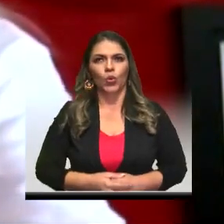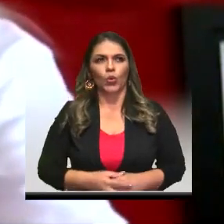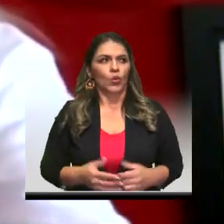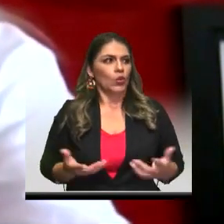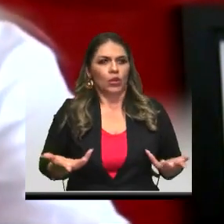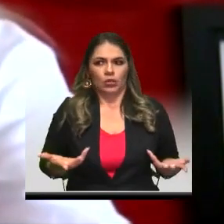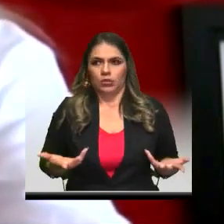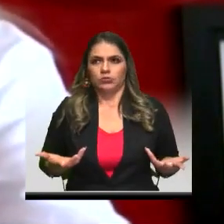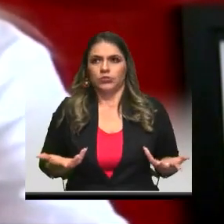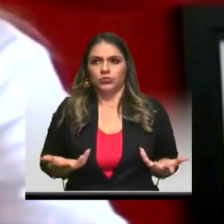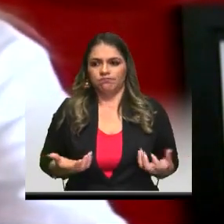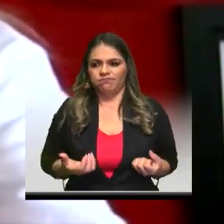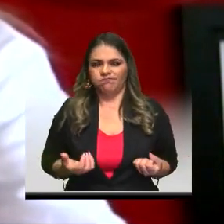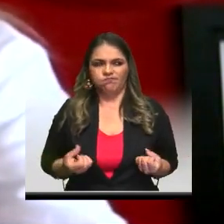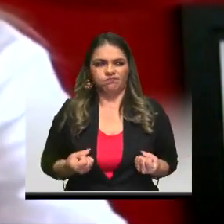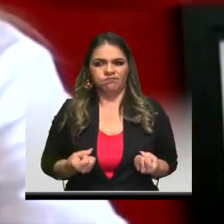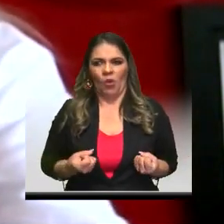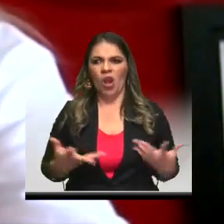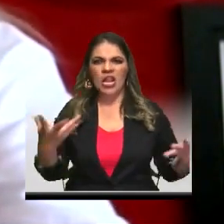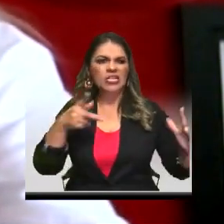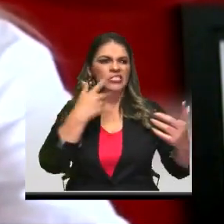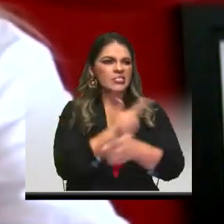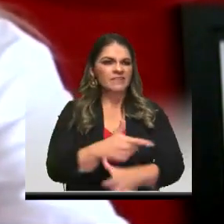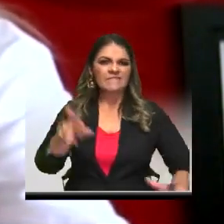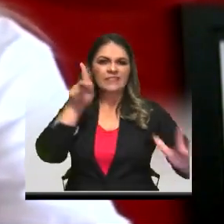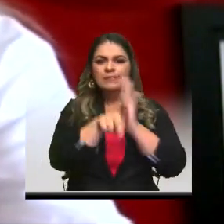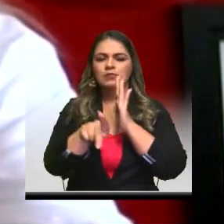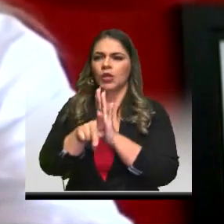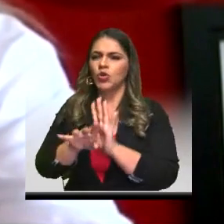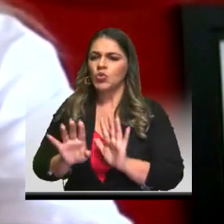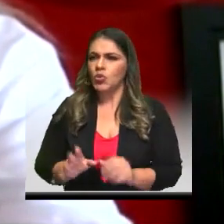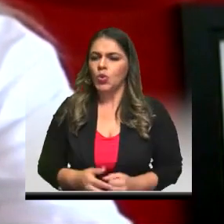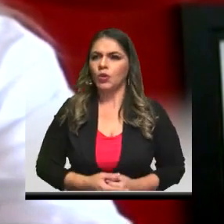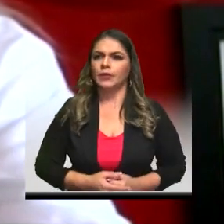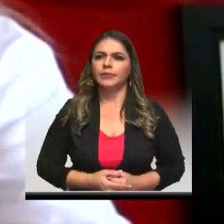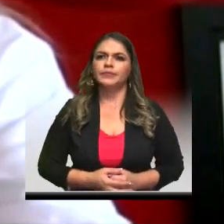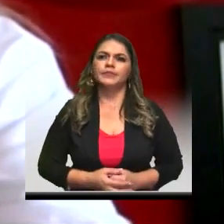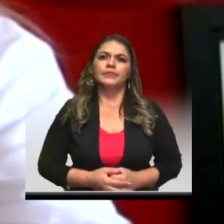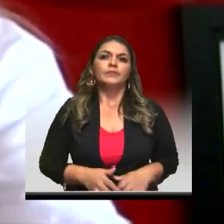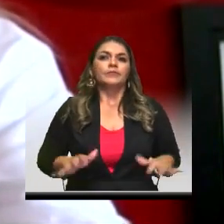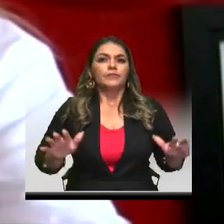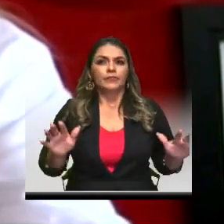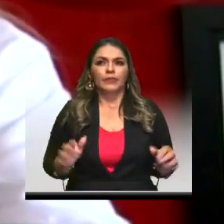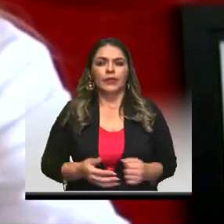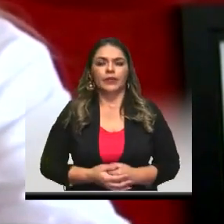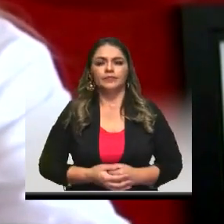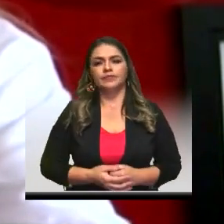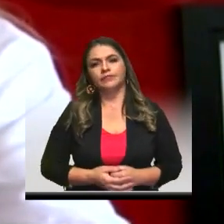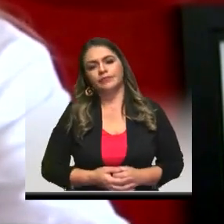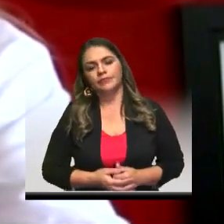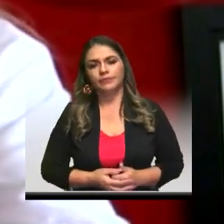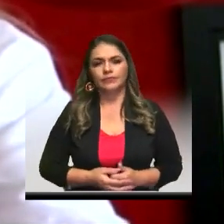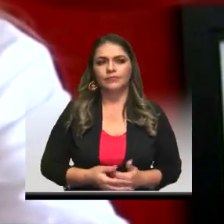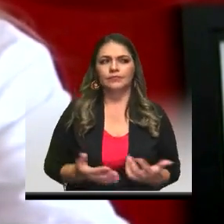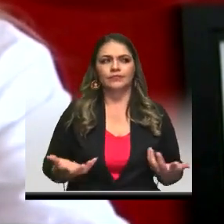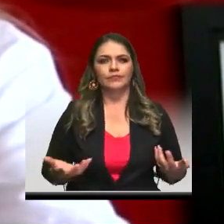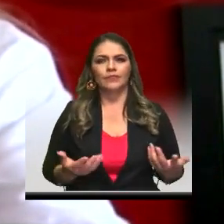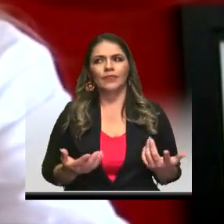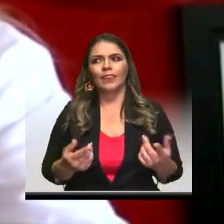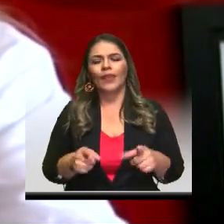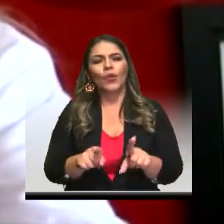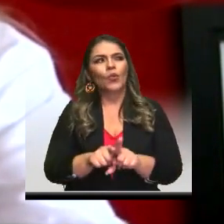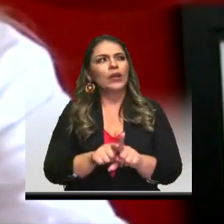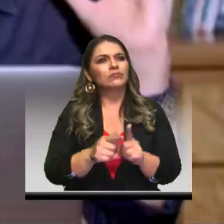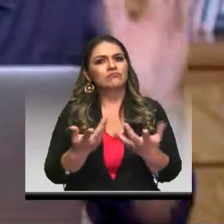dejado, vamos, no la he utilizado o aplicado. Y el hecho de decir que hay una oportunidad siempre